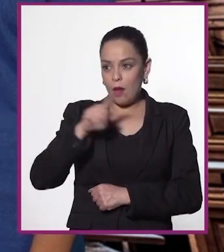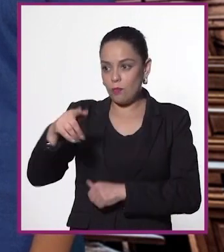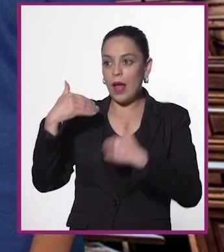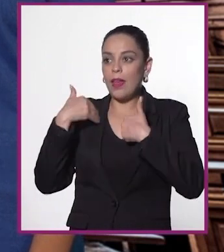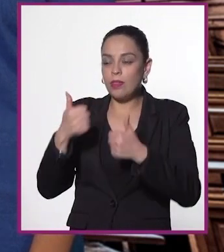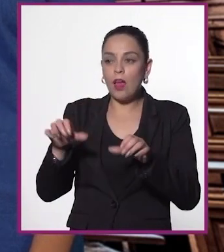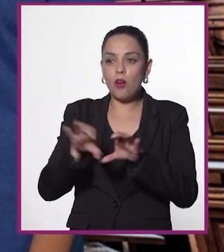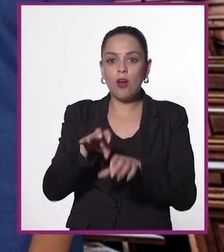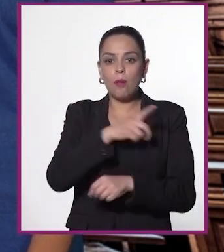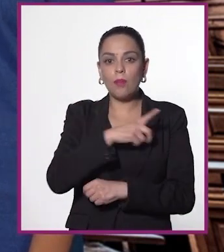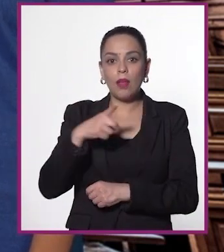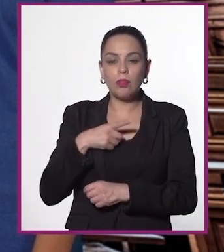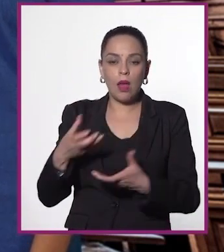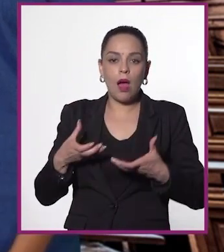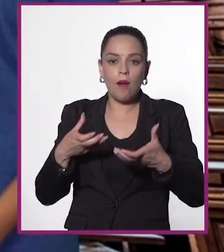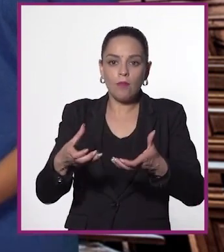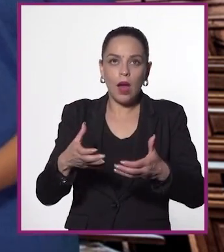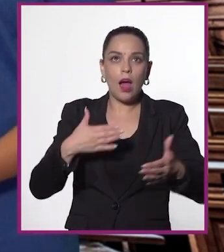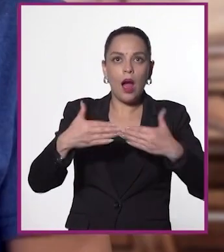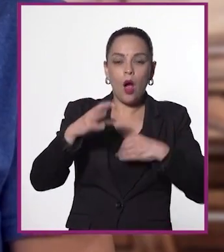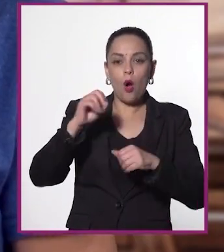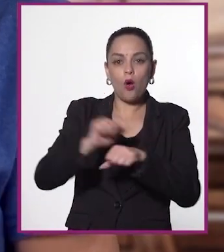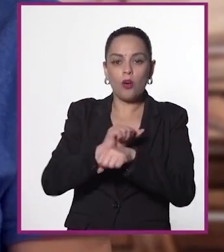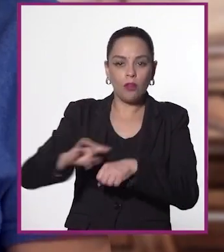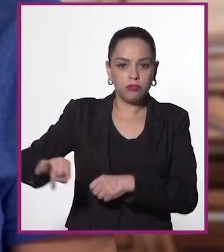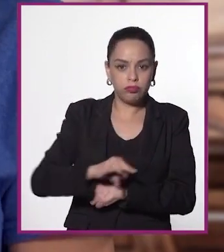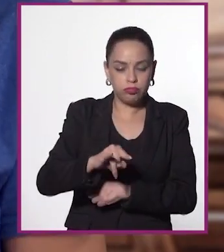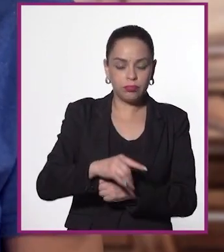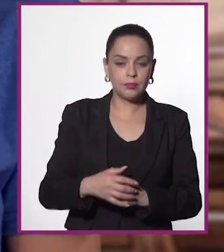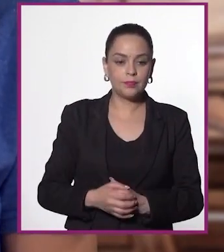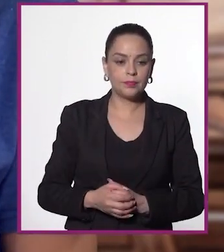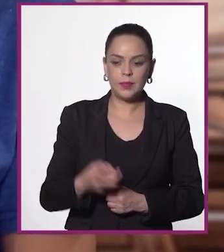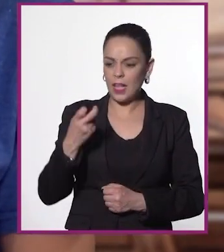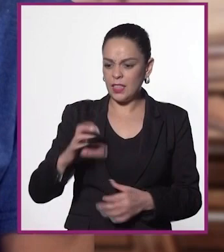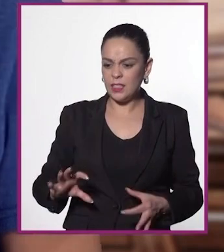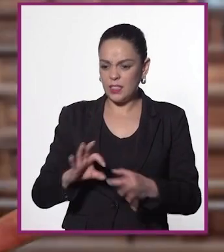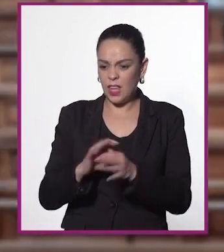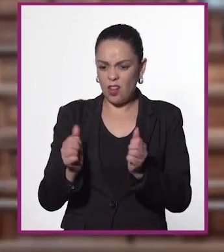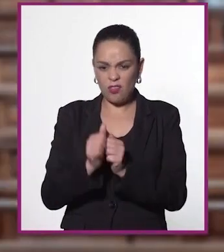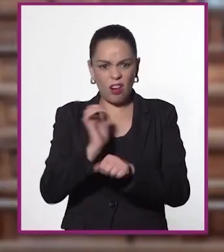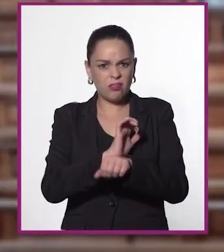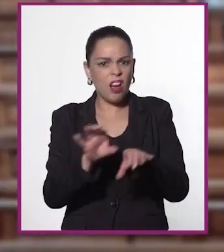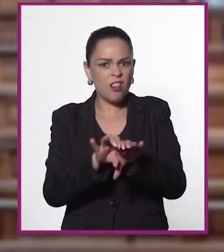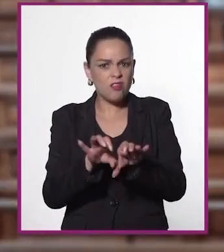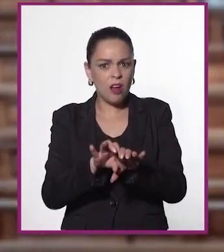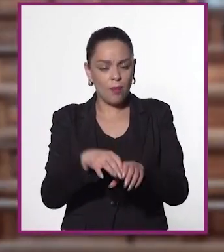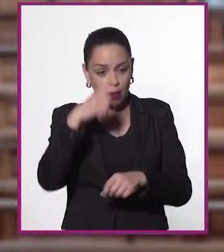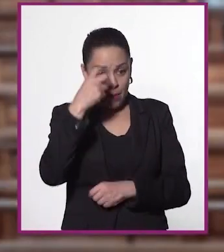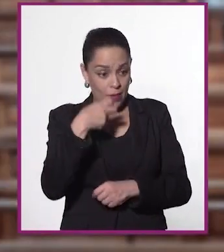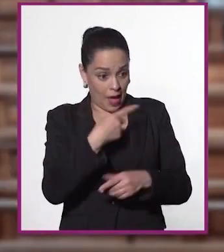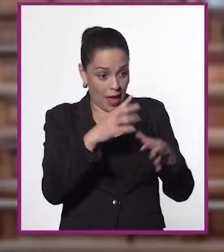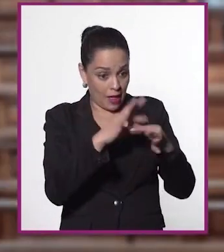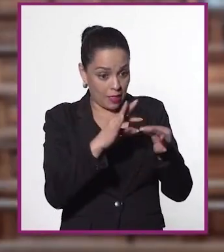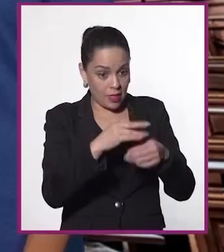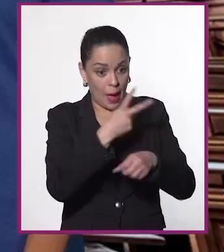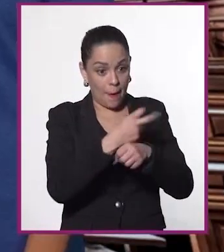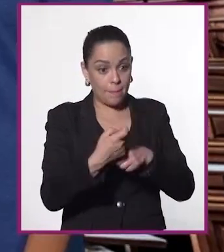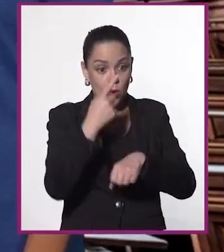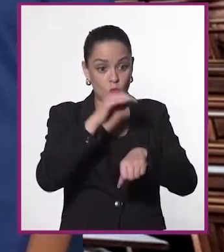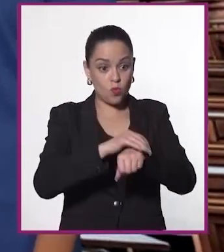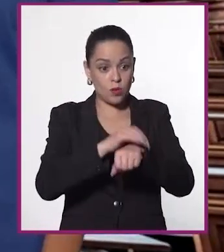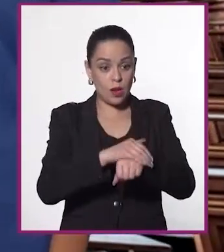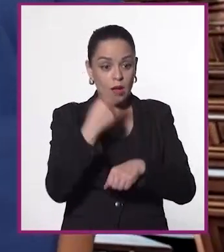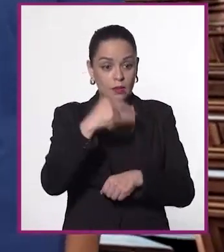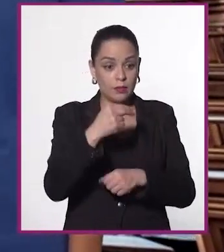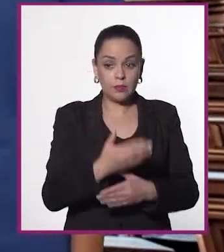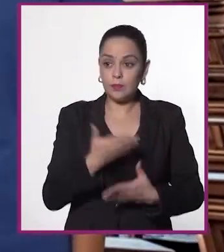se debe transitar. ¿Y esto cómo se relaciona con el cine? Para explicar esto, invité a un amigo. Su